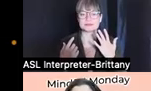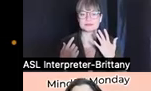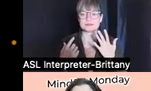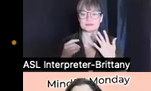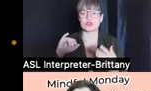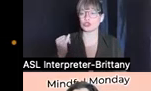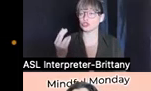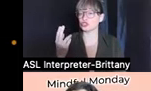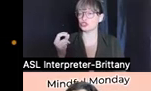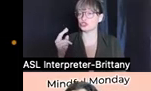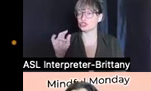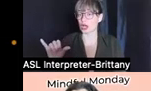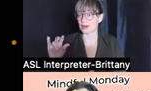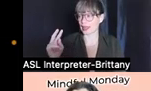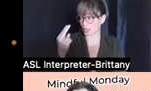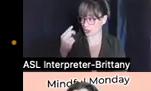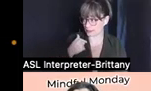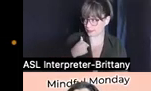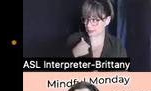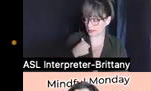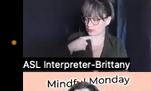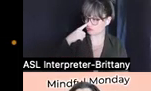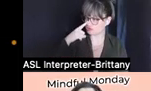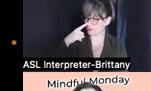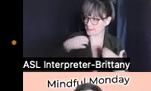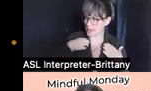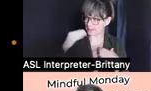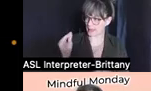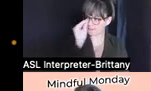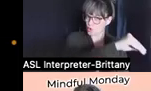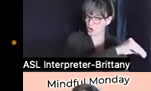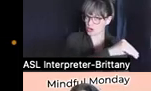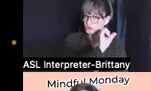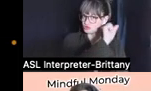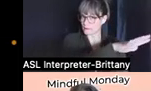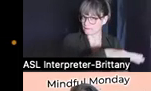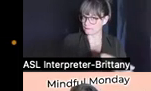Johnny, look at me. Johnny, mírame. Por favor, guarda la mochila.